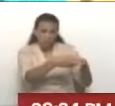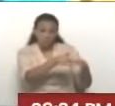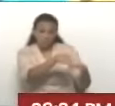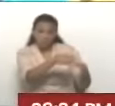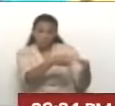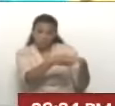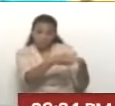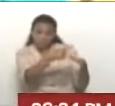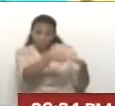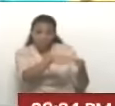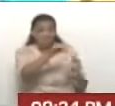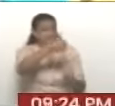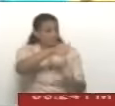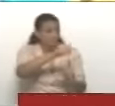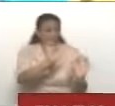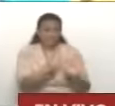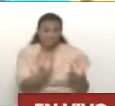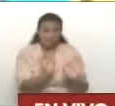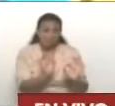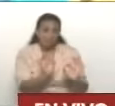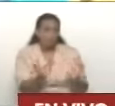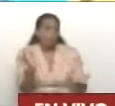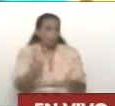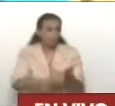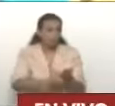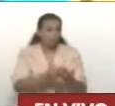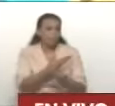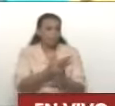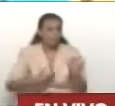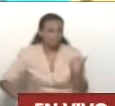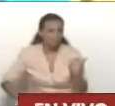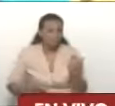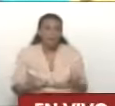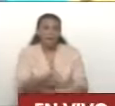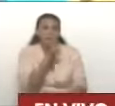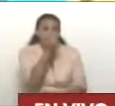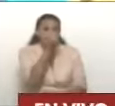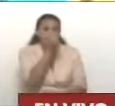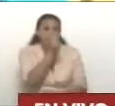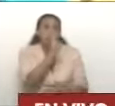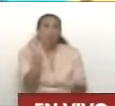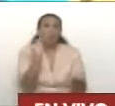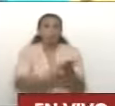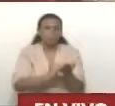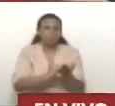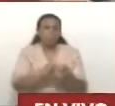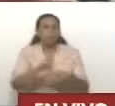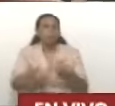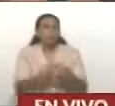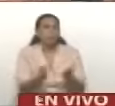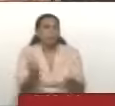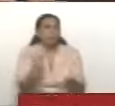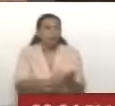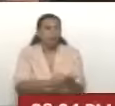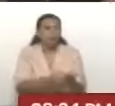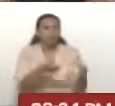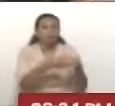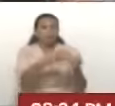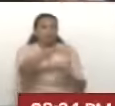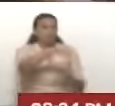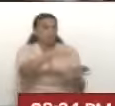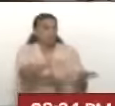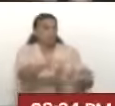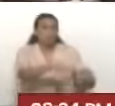apellidos, ni títeres no volverán, jamás volverán, ni apellidos ni